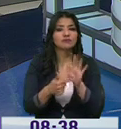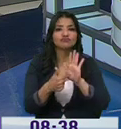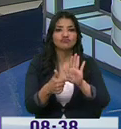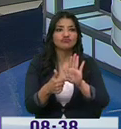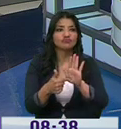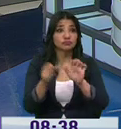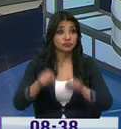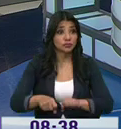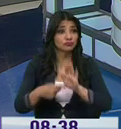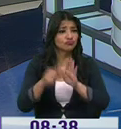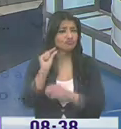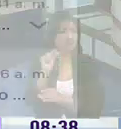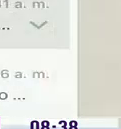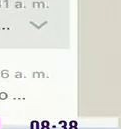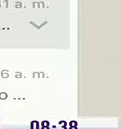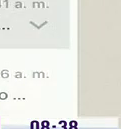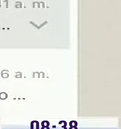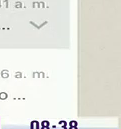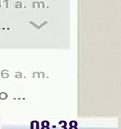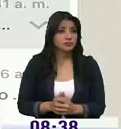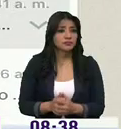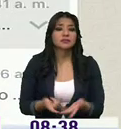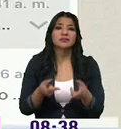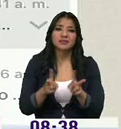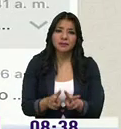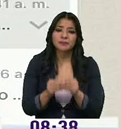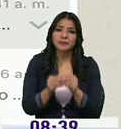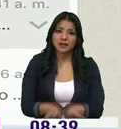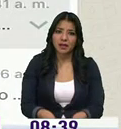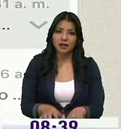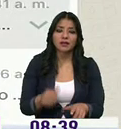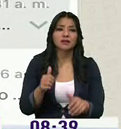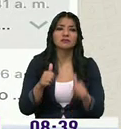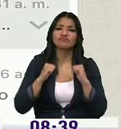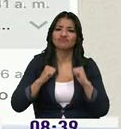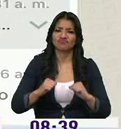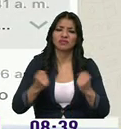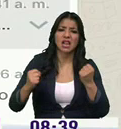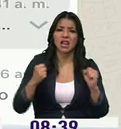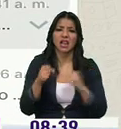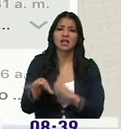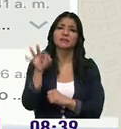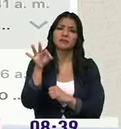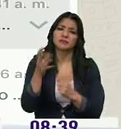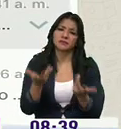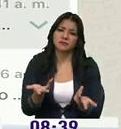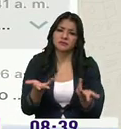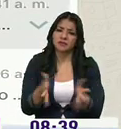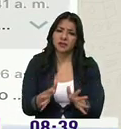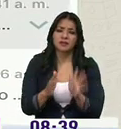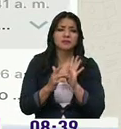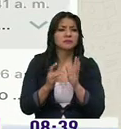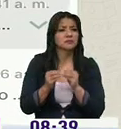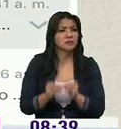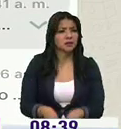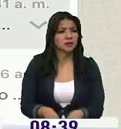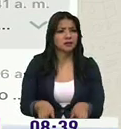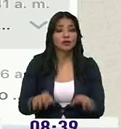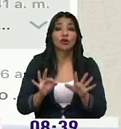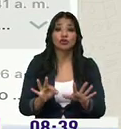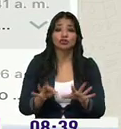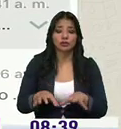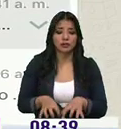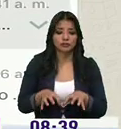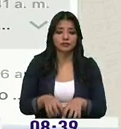quieren poner un ratito antes de ir para el corte. También están desesperados, miren. Qué penita, no. Sí, terrible. Y con 8 cachorritos, en fin. Pobrecitos.